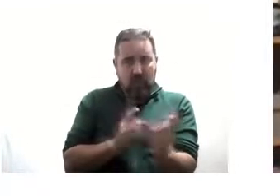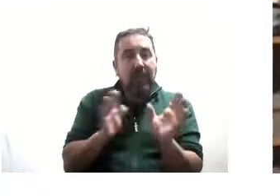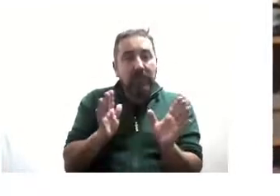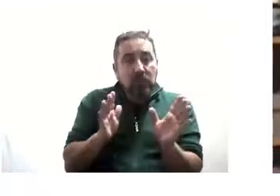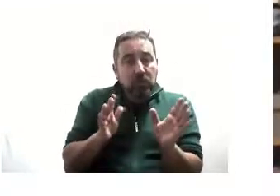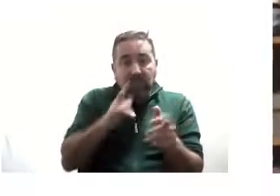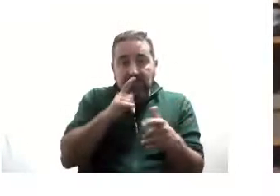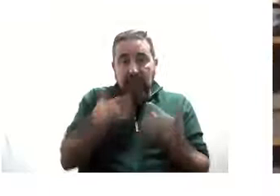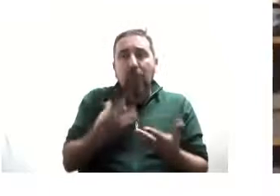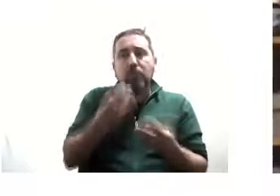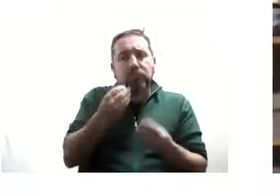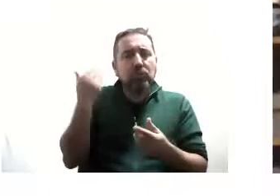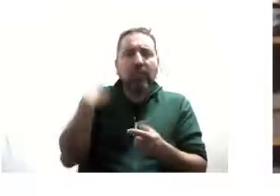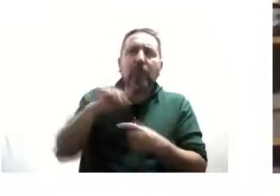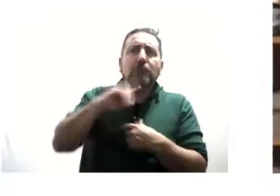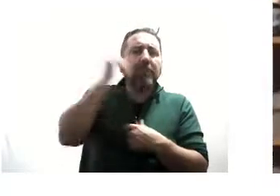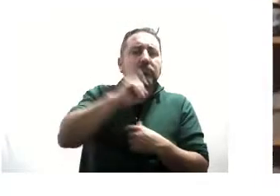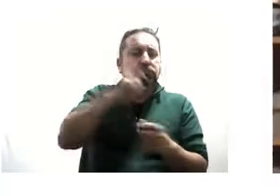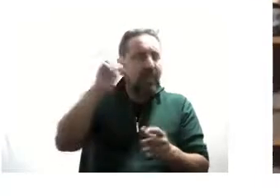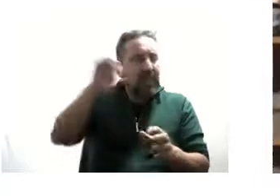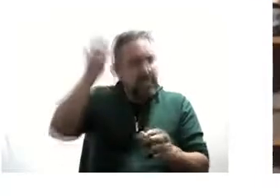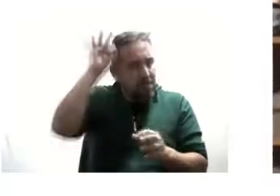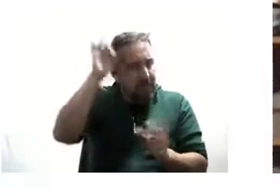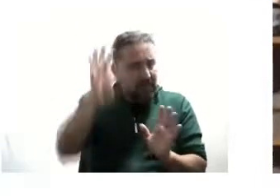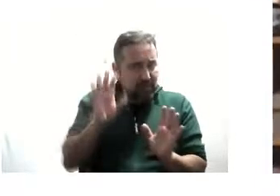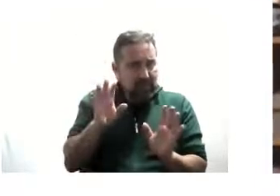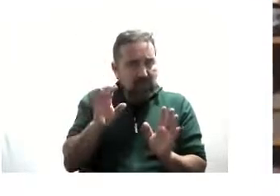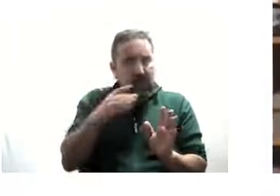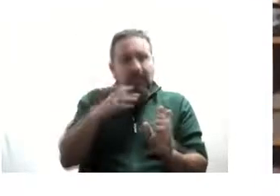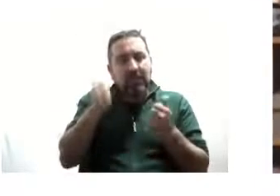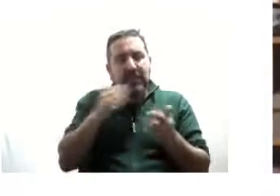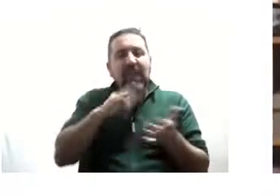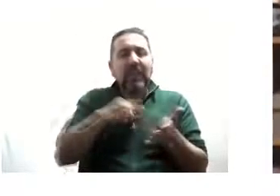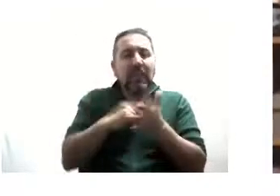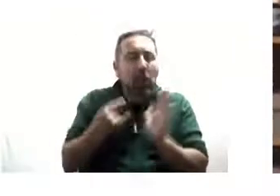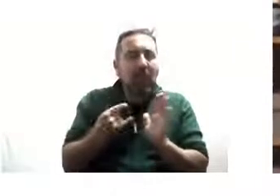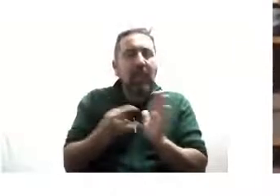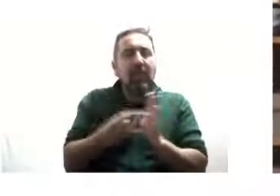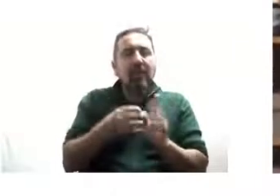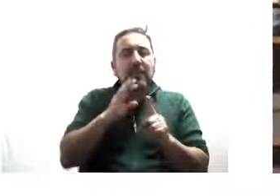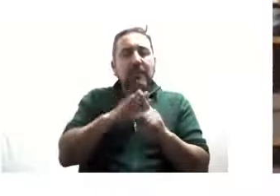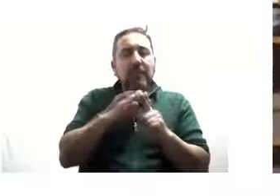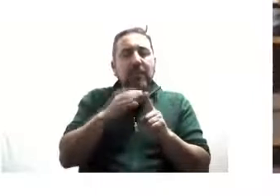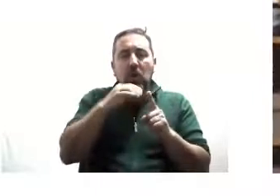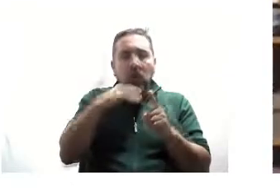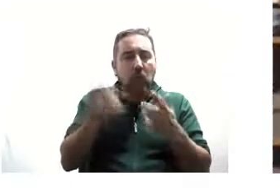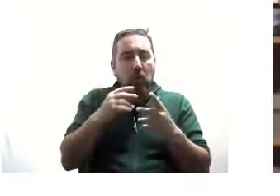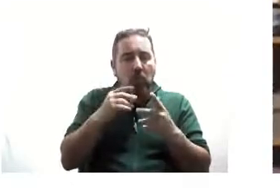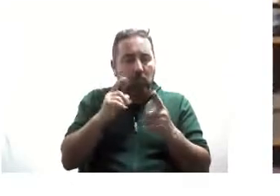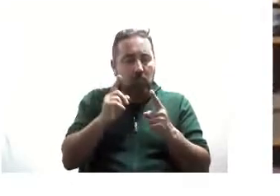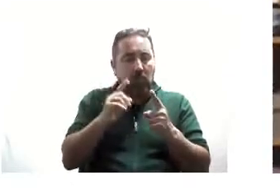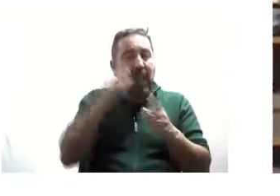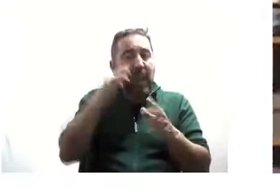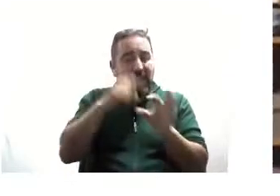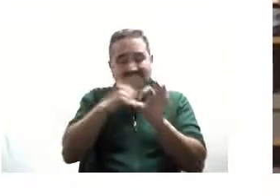estando activos muchos de esos primeros implantes, sobre todo cuando ya se empezó con la tecnología transcutánea, no los que salían a través de la